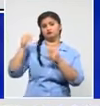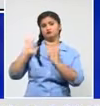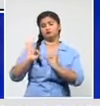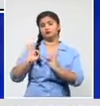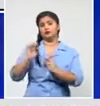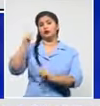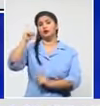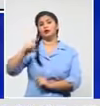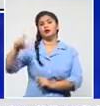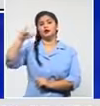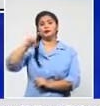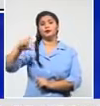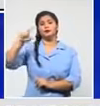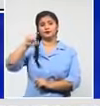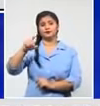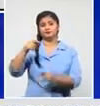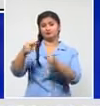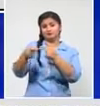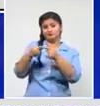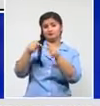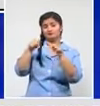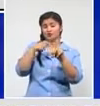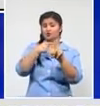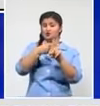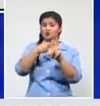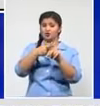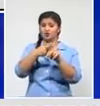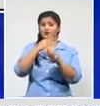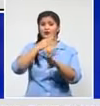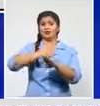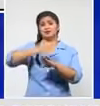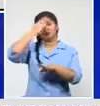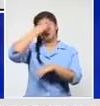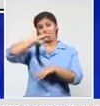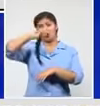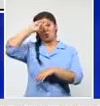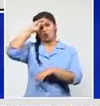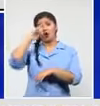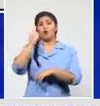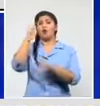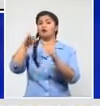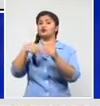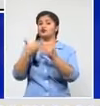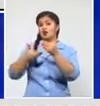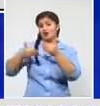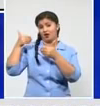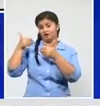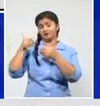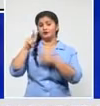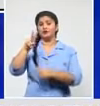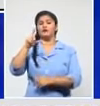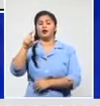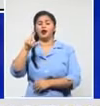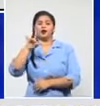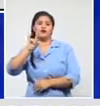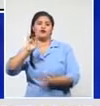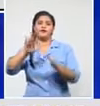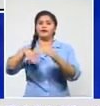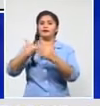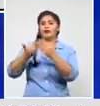ha tenido recientemente, Santiago de Cuba 1 día, Villa Clara 9 días, Artemisa